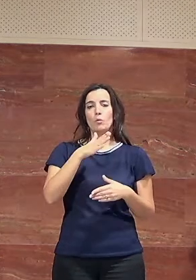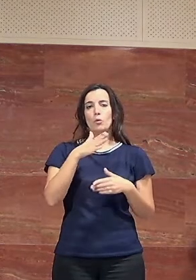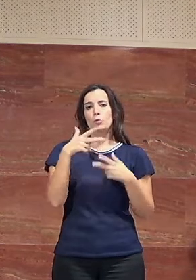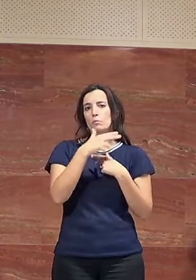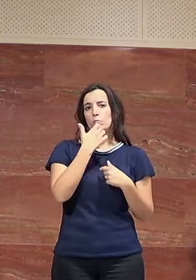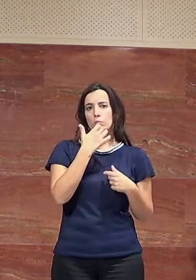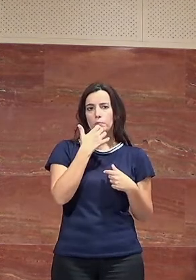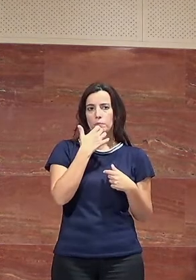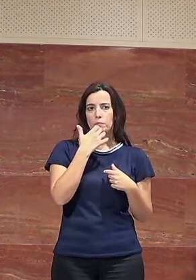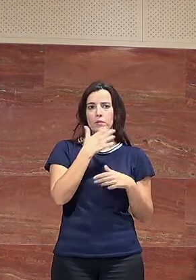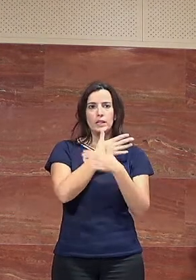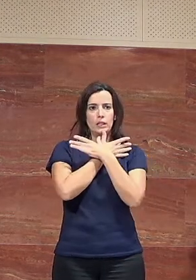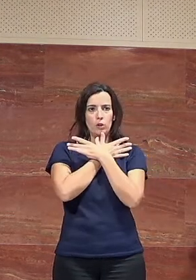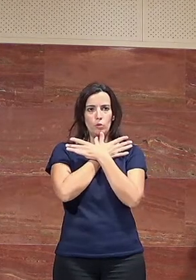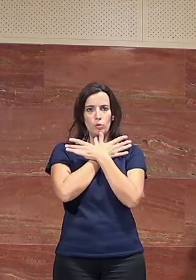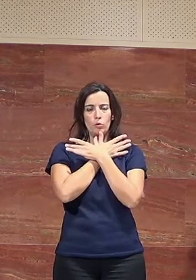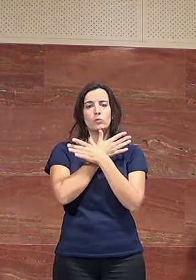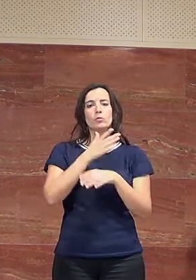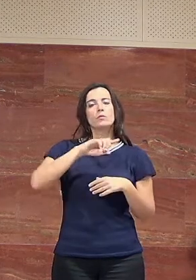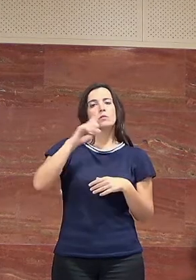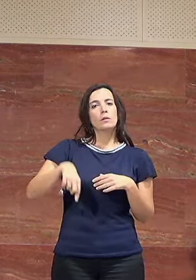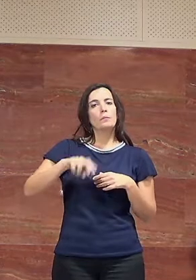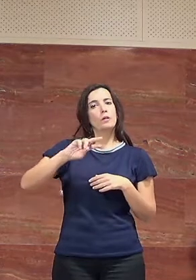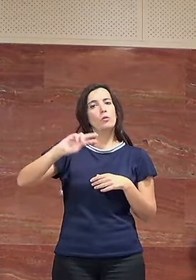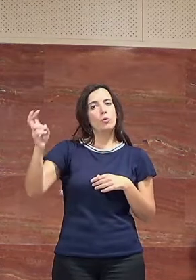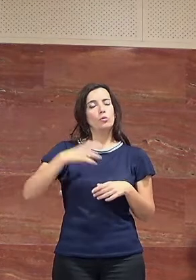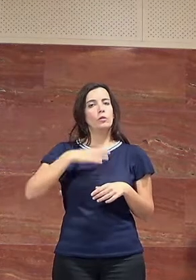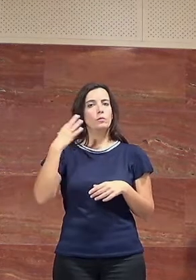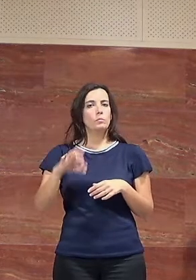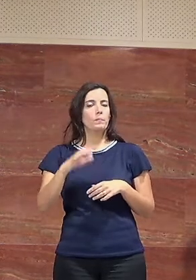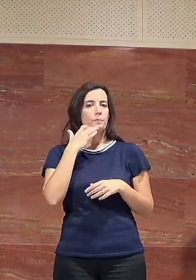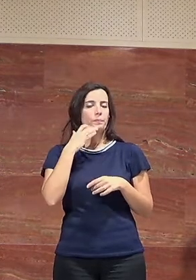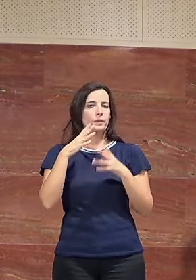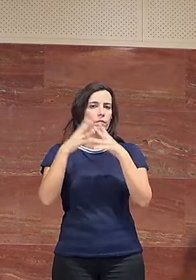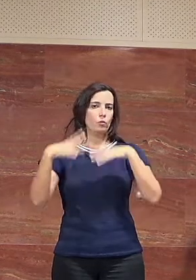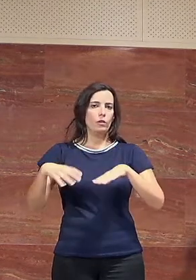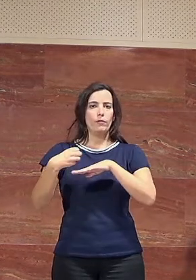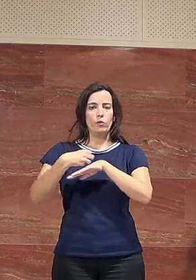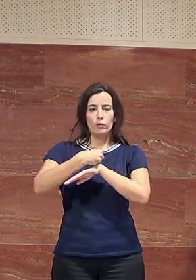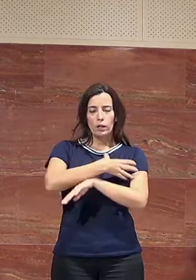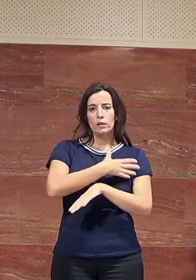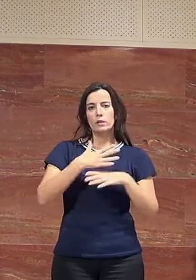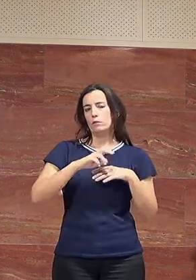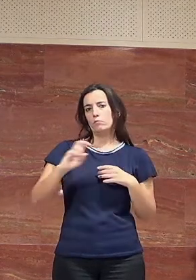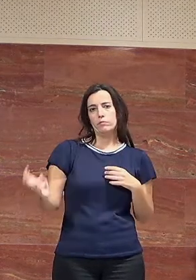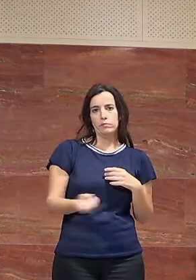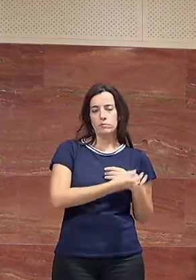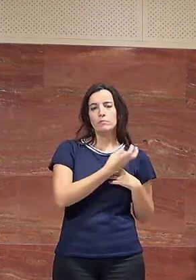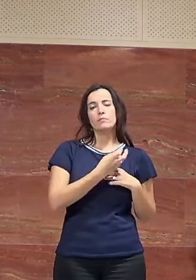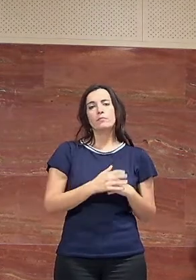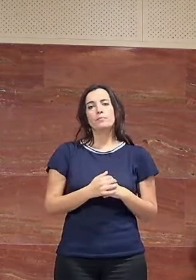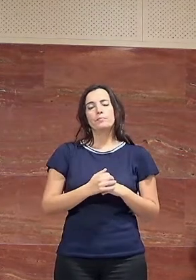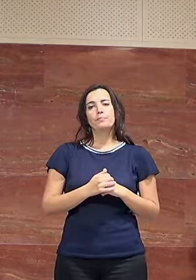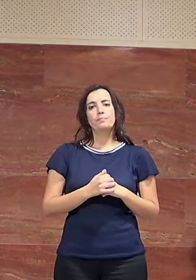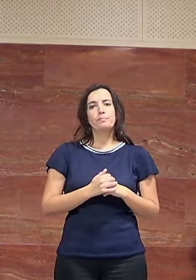el Retiro, y otras que son barreras más permanentes, como todas las infraestructuras ferroviarias y de otro orden que existen en la ciudad,